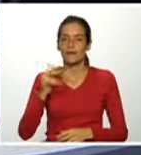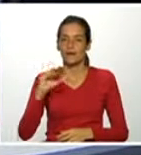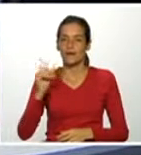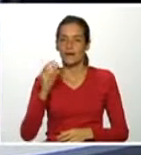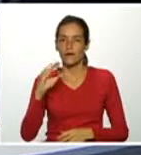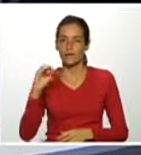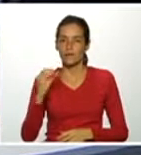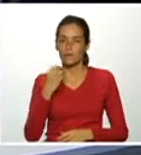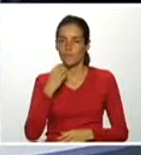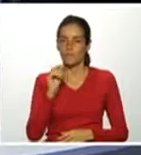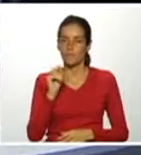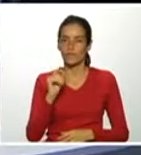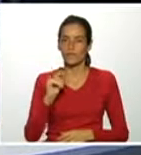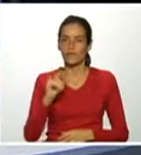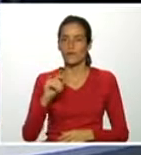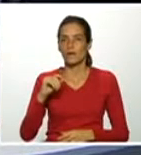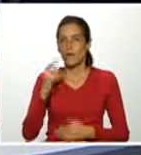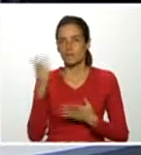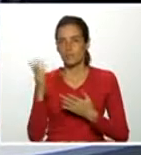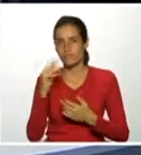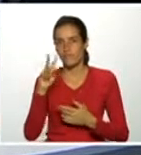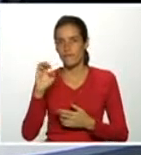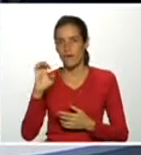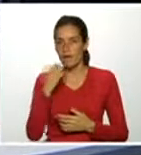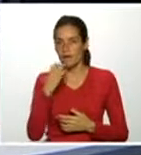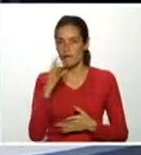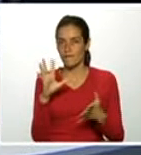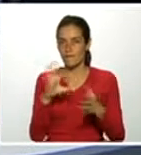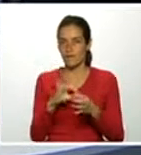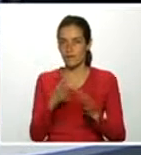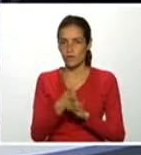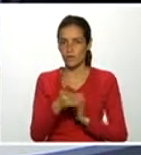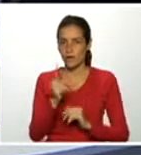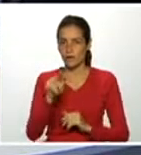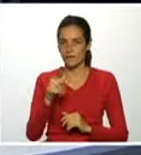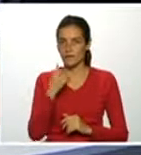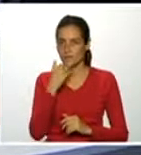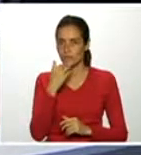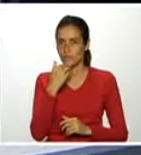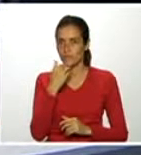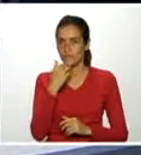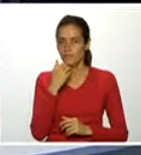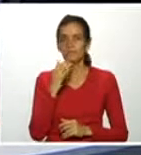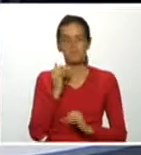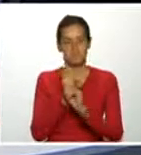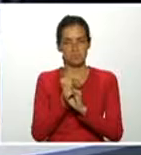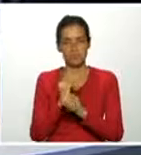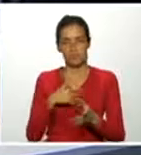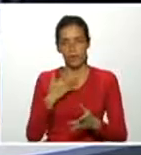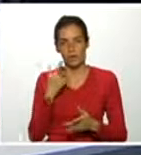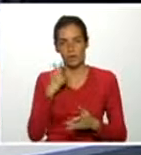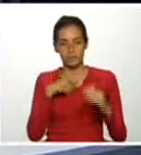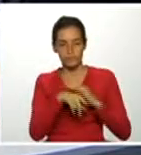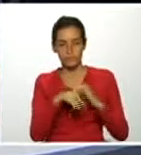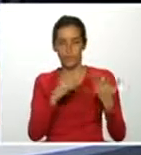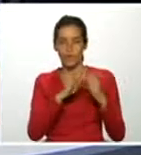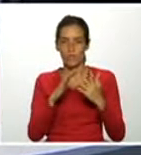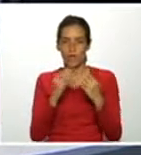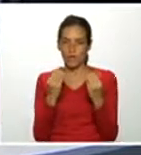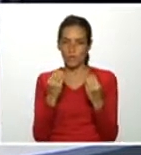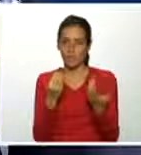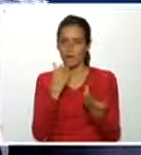www.bachaco.org.be, ¿sí? Ahí tenemos ahorita publicado un artículo que escribimos entre varios compañeros y compañeras de la comunidad, que es por